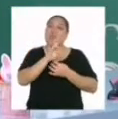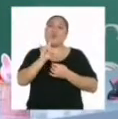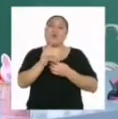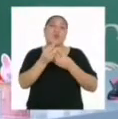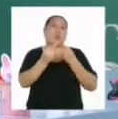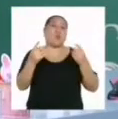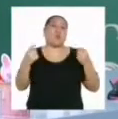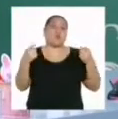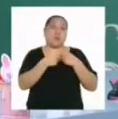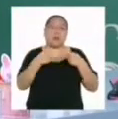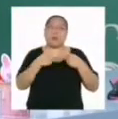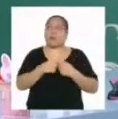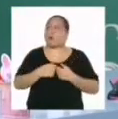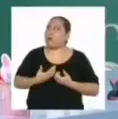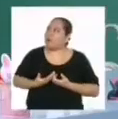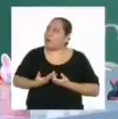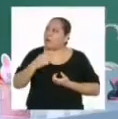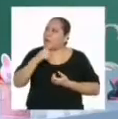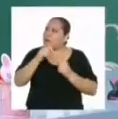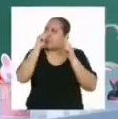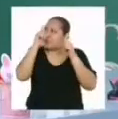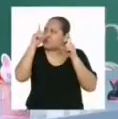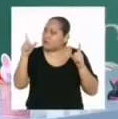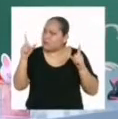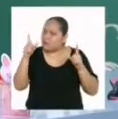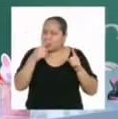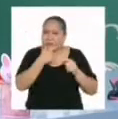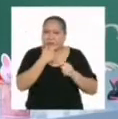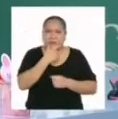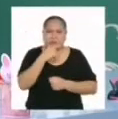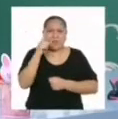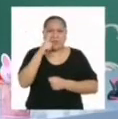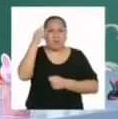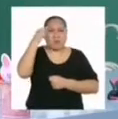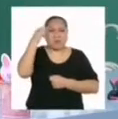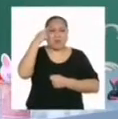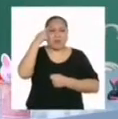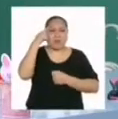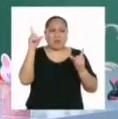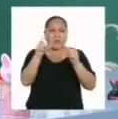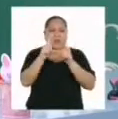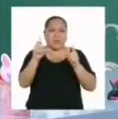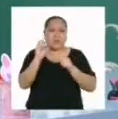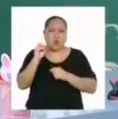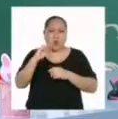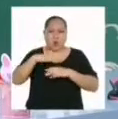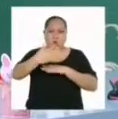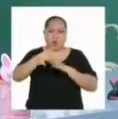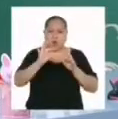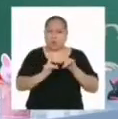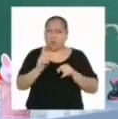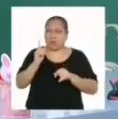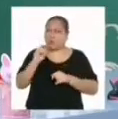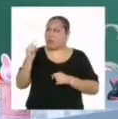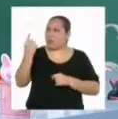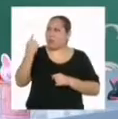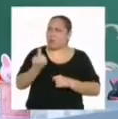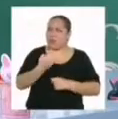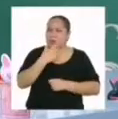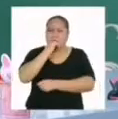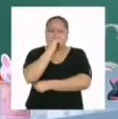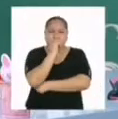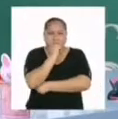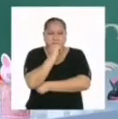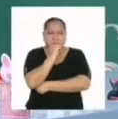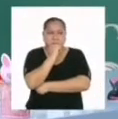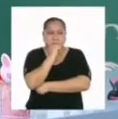¿Qué? Eso sí que me sorprendió. Nunca pensé que el televisor o la computadora no fueran de los primeros. Pero ahora que